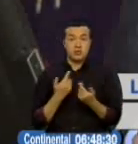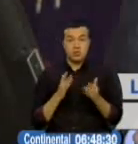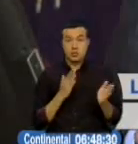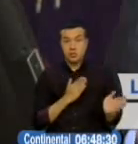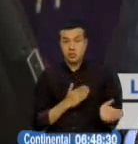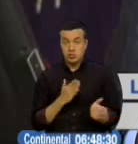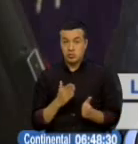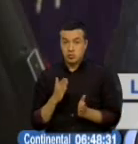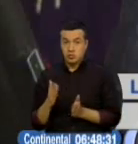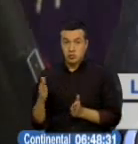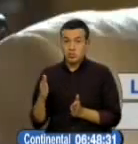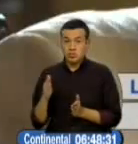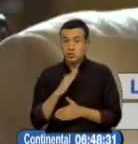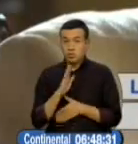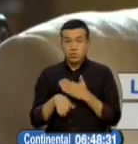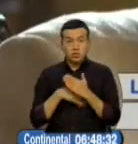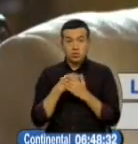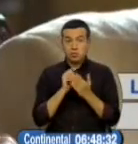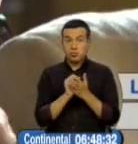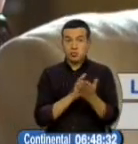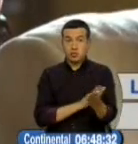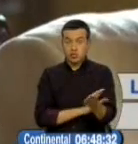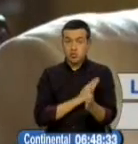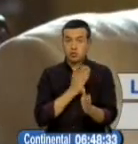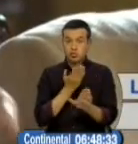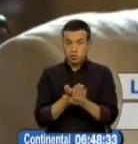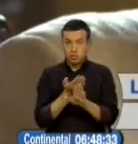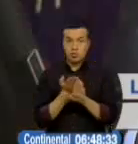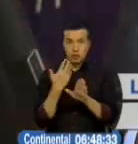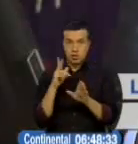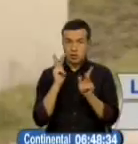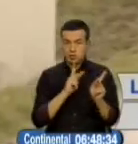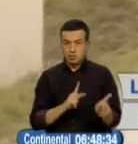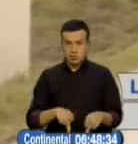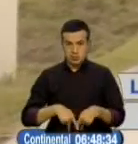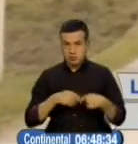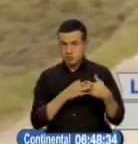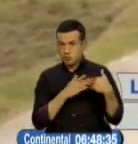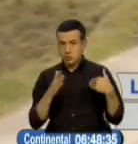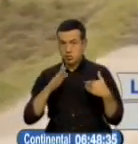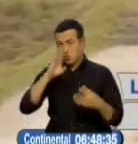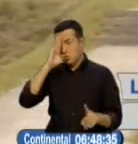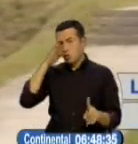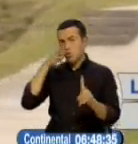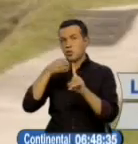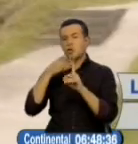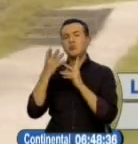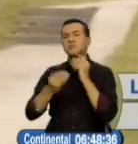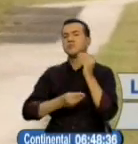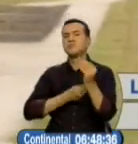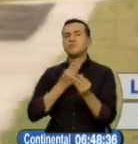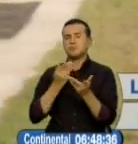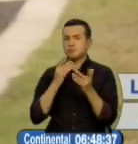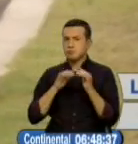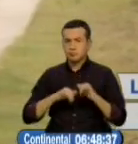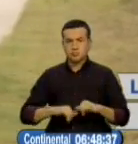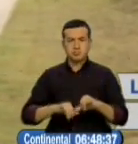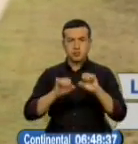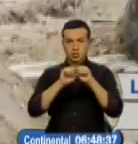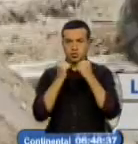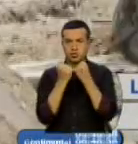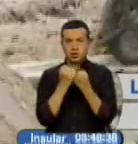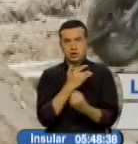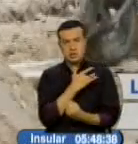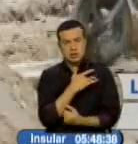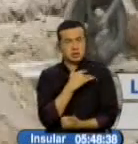con todo el proyecto que habíamos planteado, todo el plan Toda una Vida. El propósito de este programa integral es avanzar hacia una sociedad de